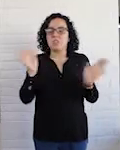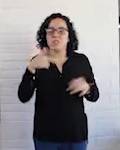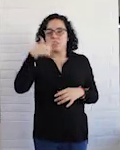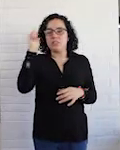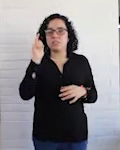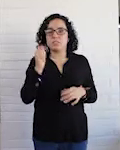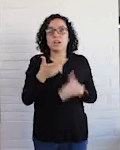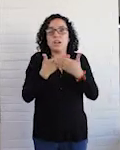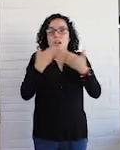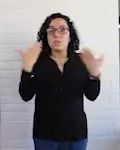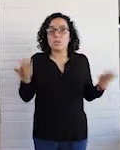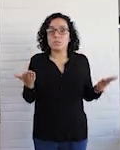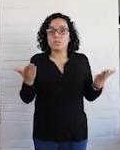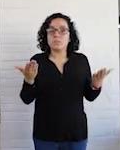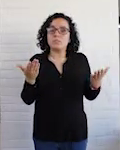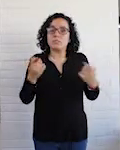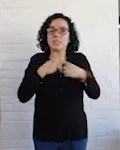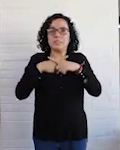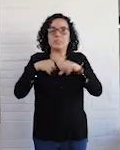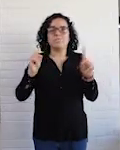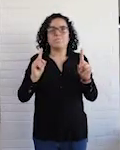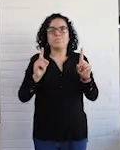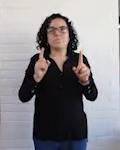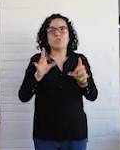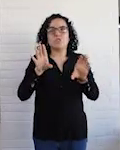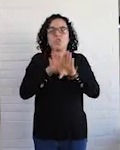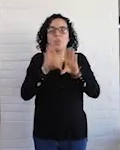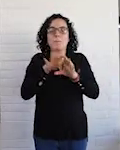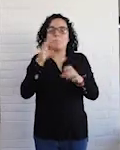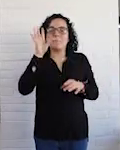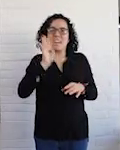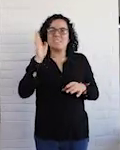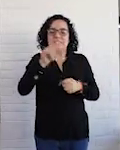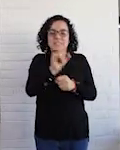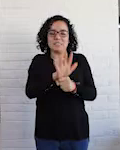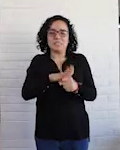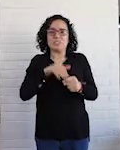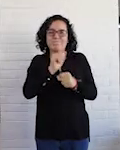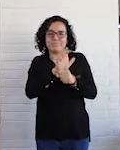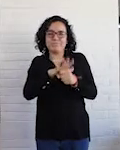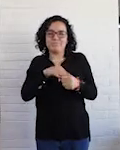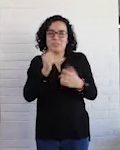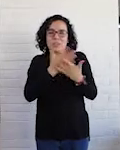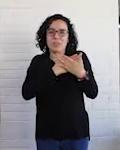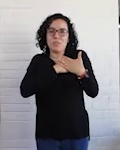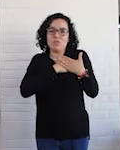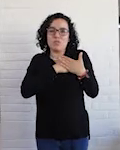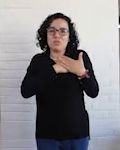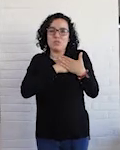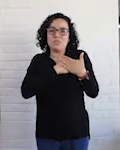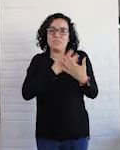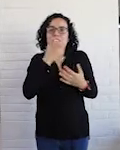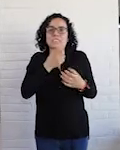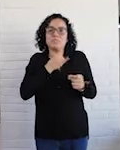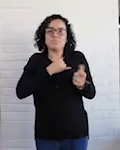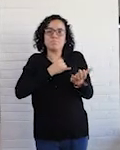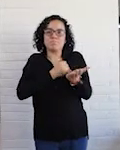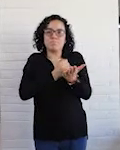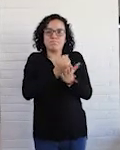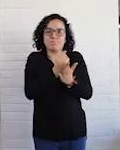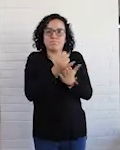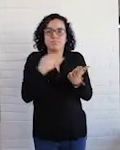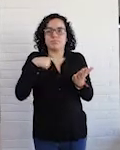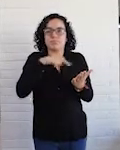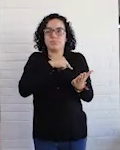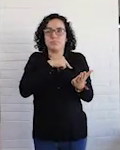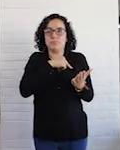Ahora hay que seducir a la persona, perderlo de amor para que tomen decisiones sobre nosotros. Esto